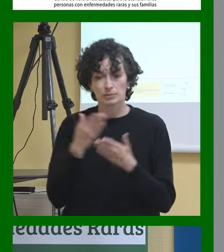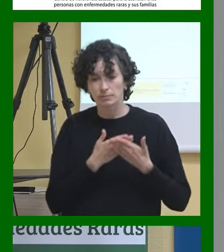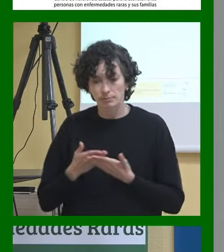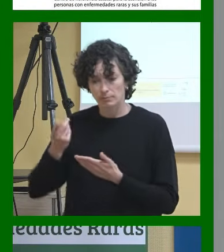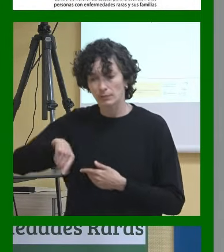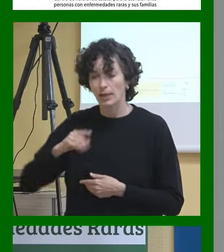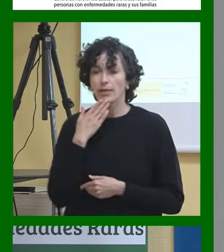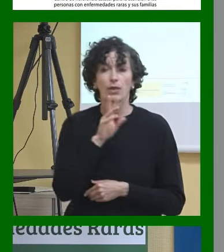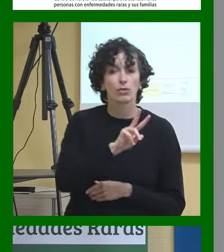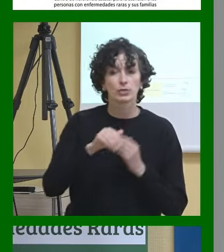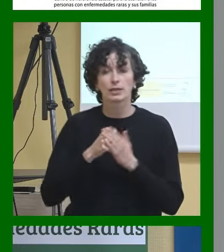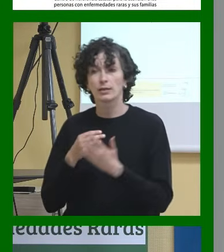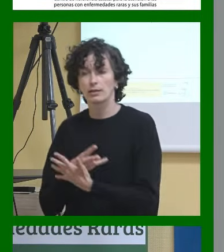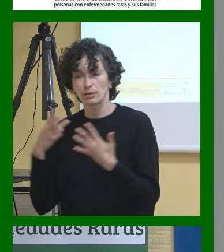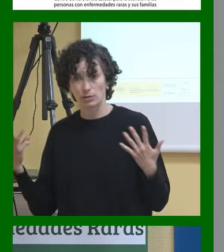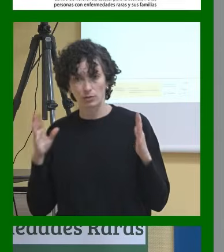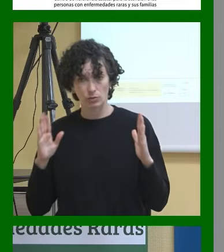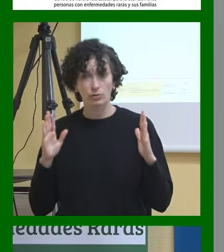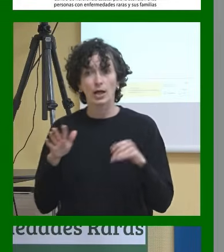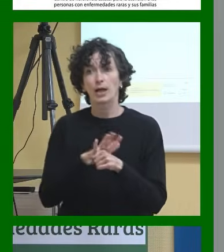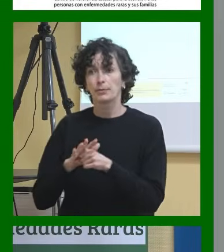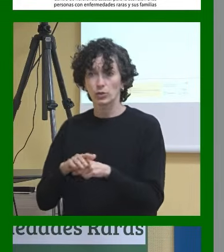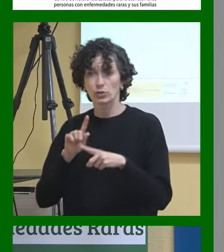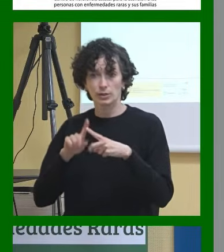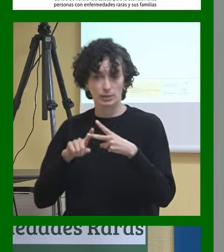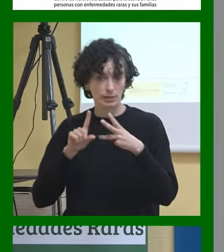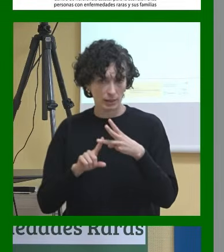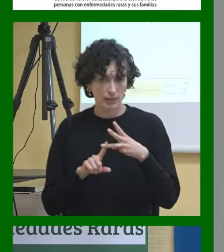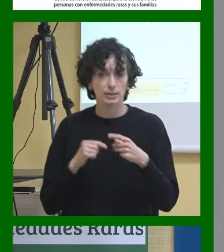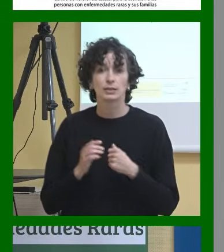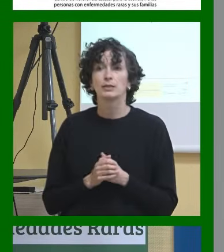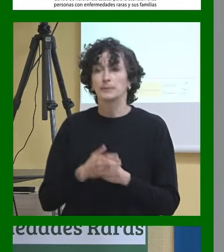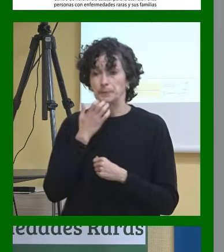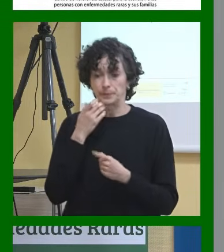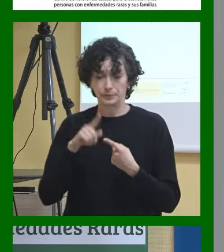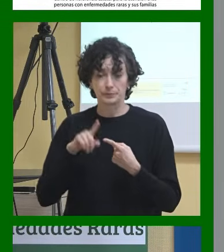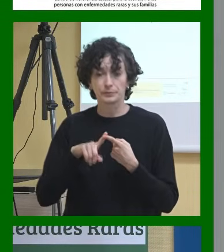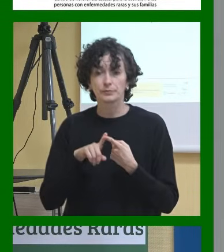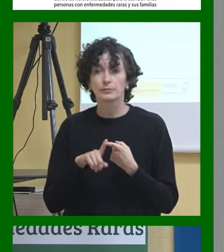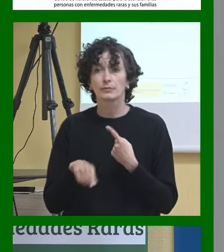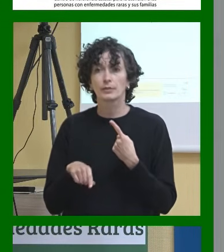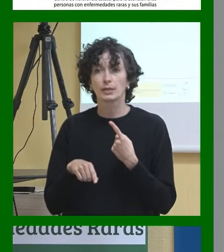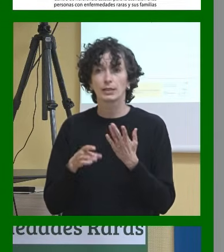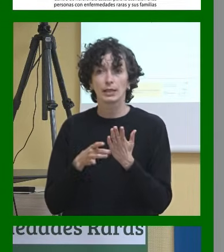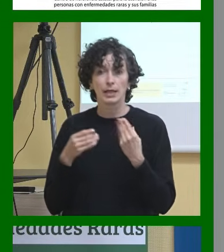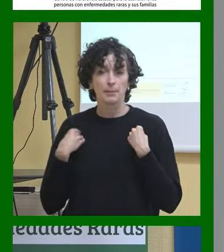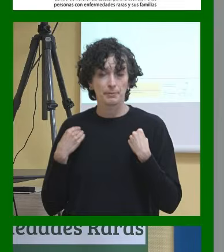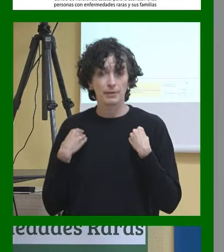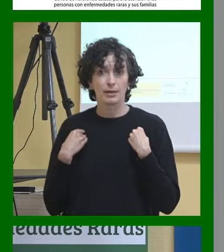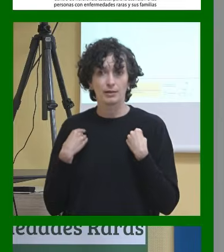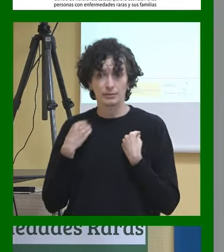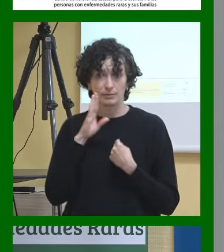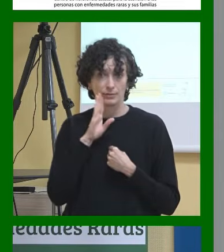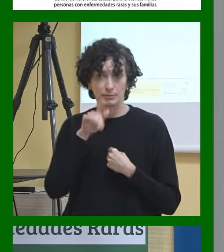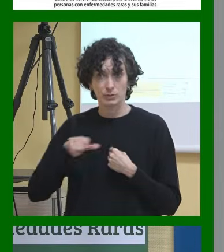y 18 años en tres grandes áreas. Nos planteamos estudiar, por un lado, la calidad de vida de